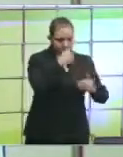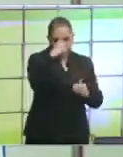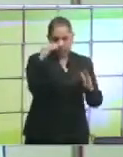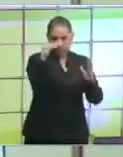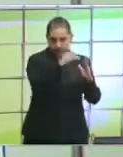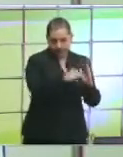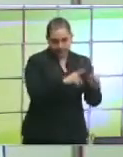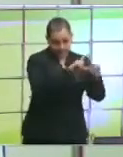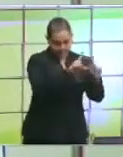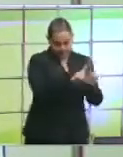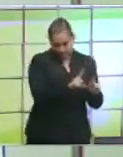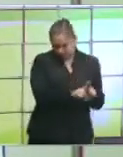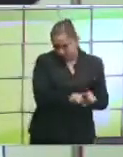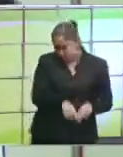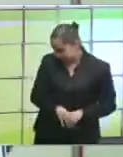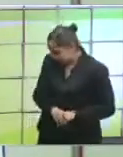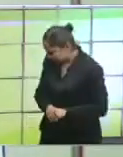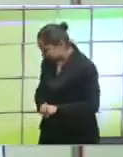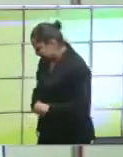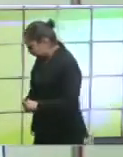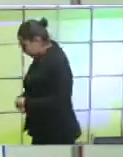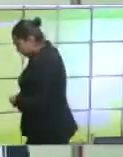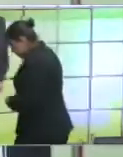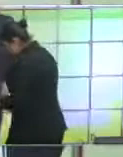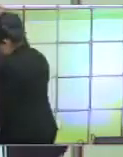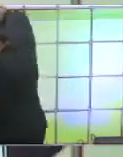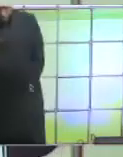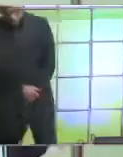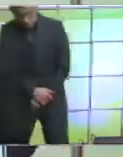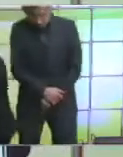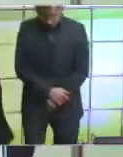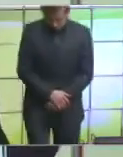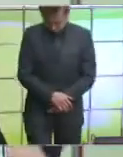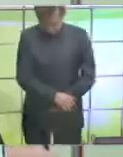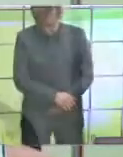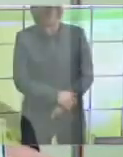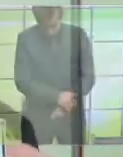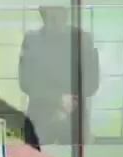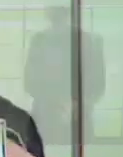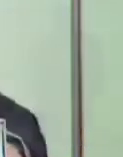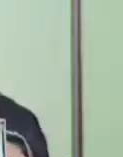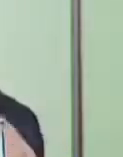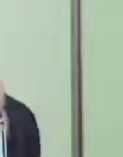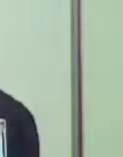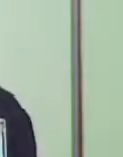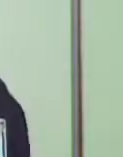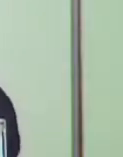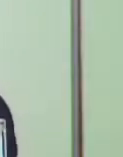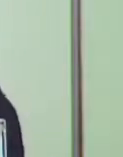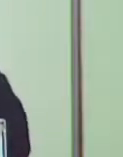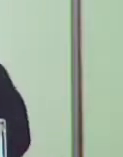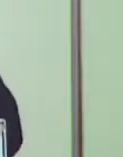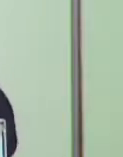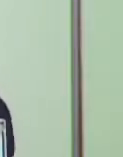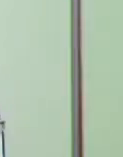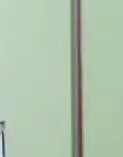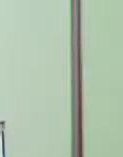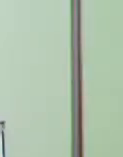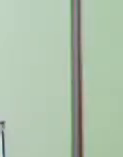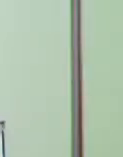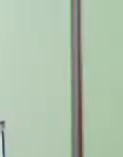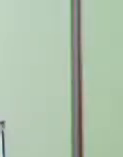que tampoco se puede diario por la forma de actuación de nosotros pero de que tiene que ver con justicia abierta es el de las